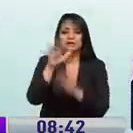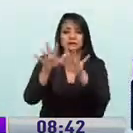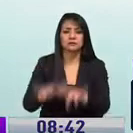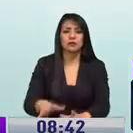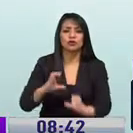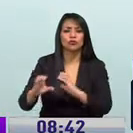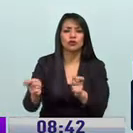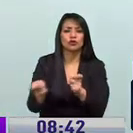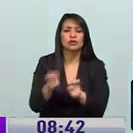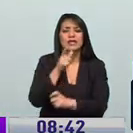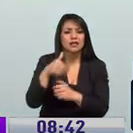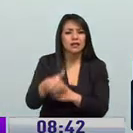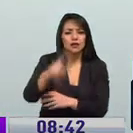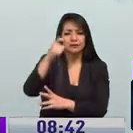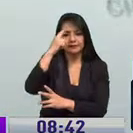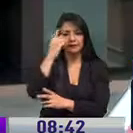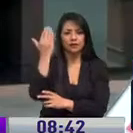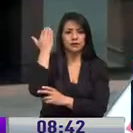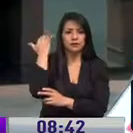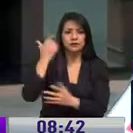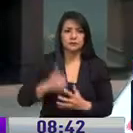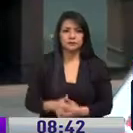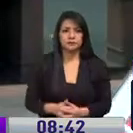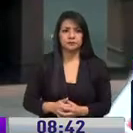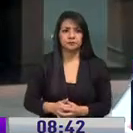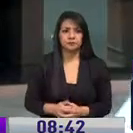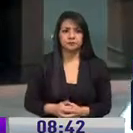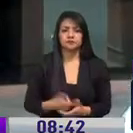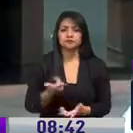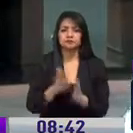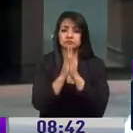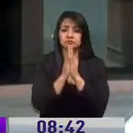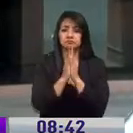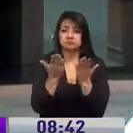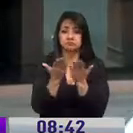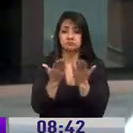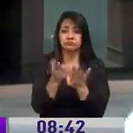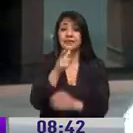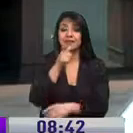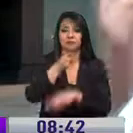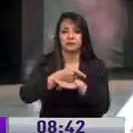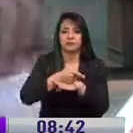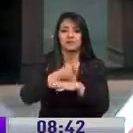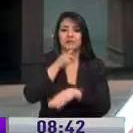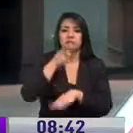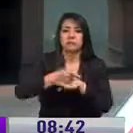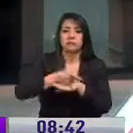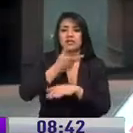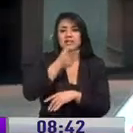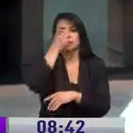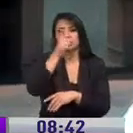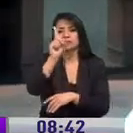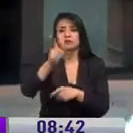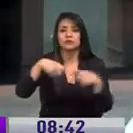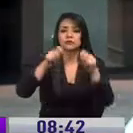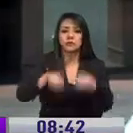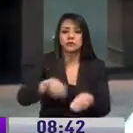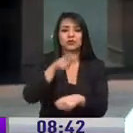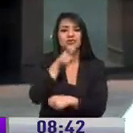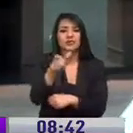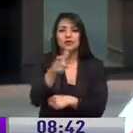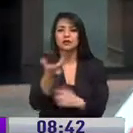de Comunicación durante el gobierno anterior. Nuestra documentación lo que busca es apuntar a quiénes daban las órdenes, quién decidió las contrataciones, quién